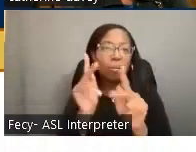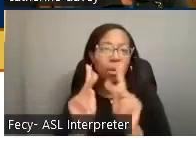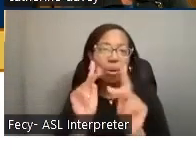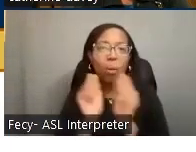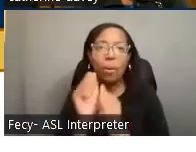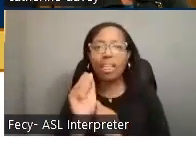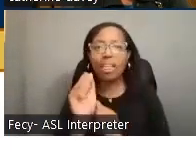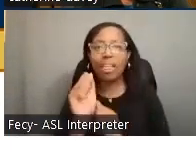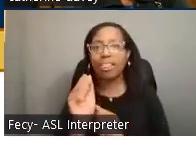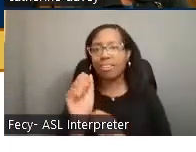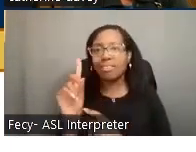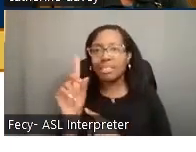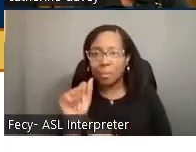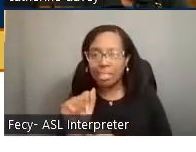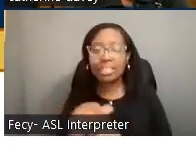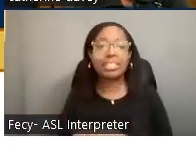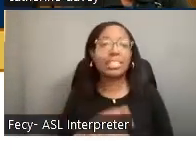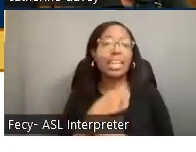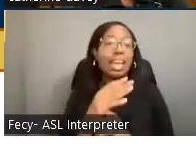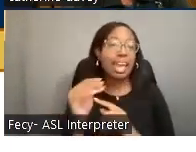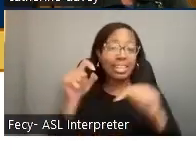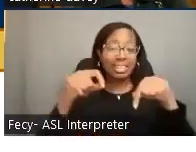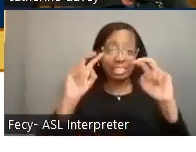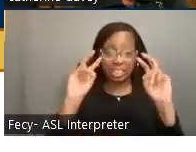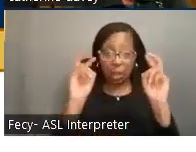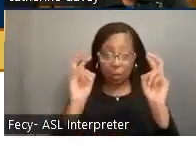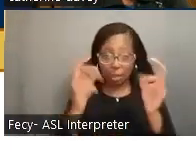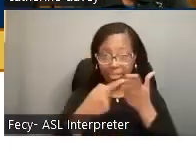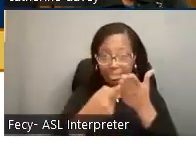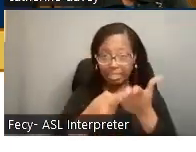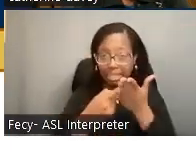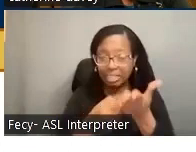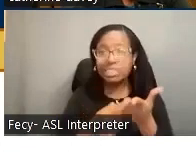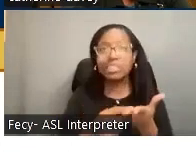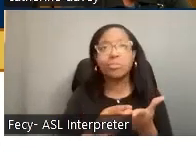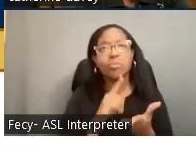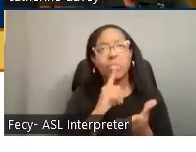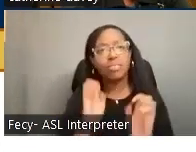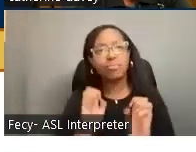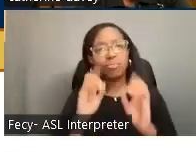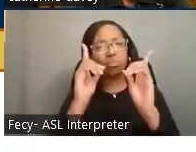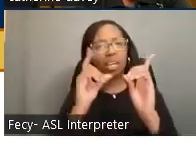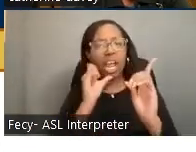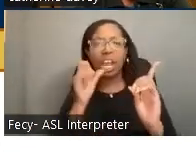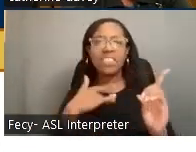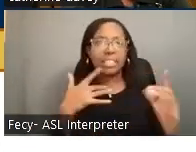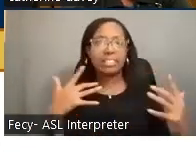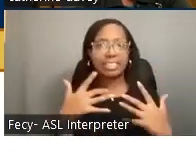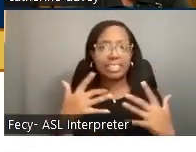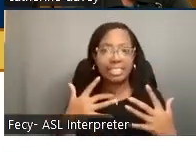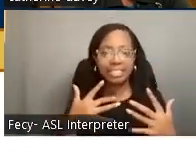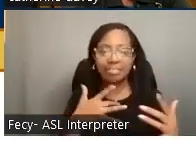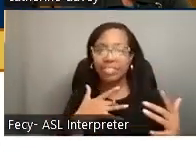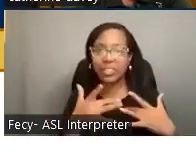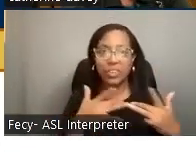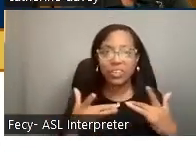con discapacidades de desarrollo e intelectuales. Y quiero asegurarme que lo que ustedes escuchen acerca de esto está basado en la